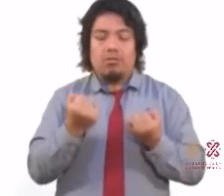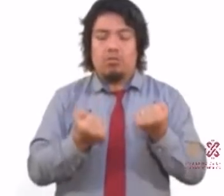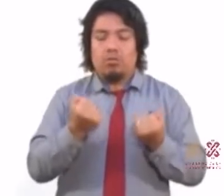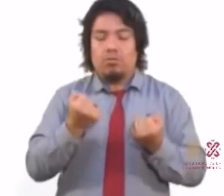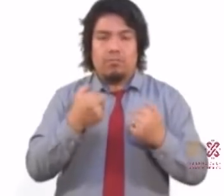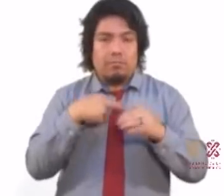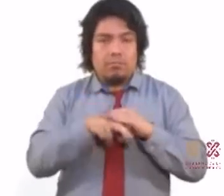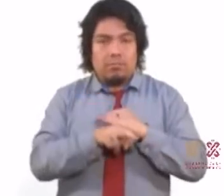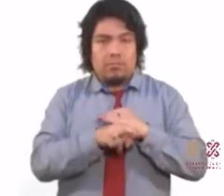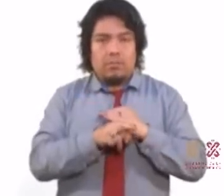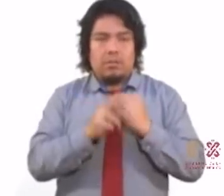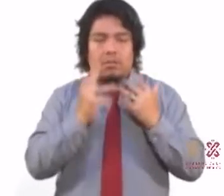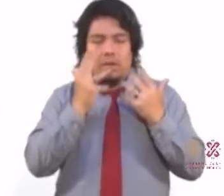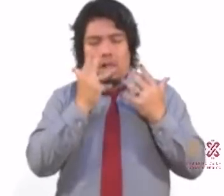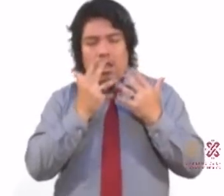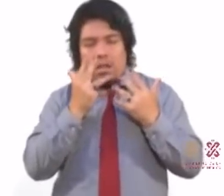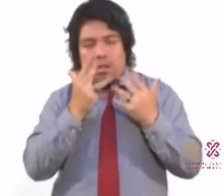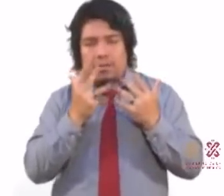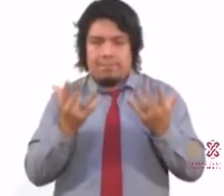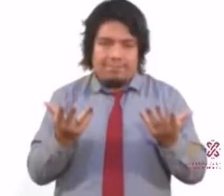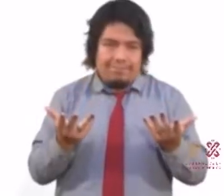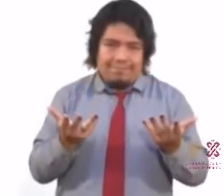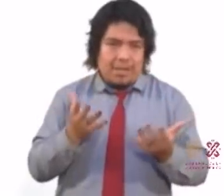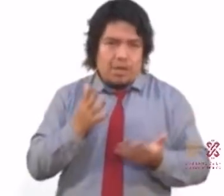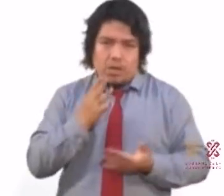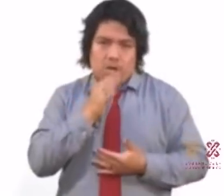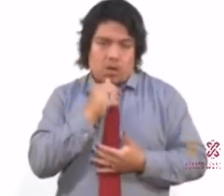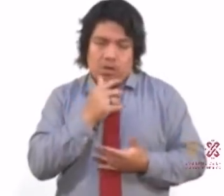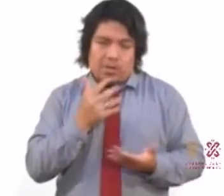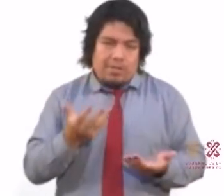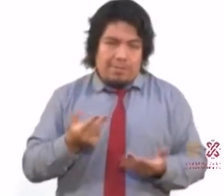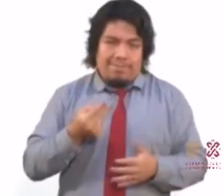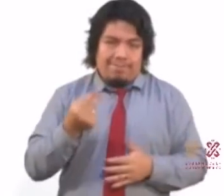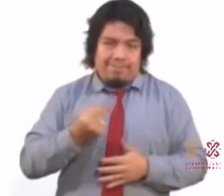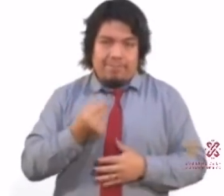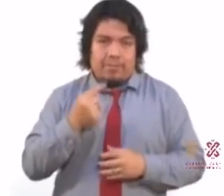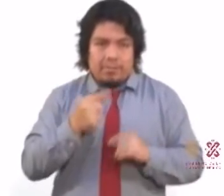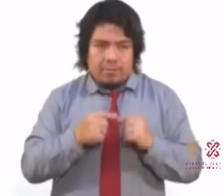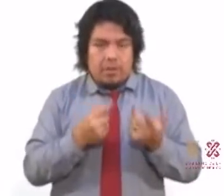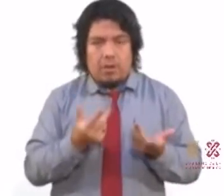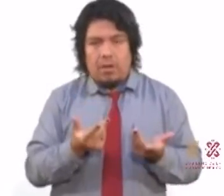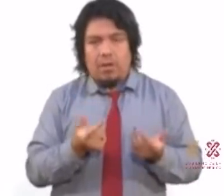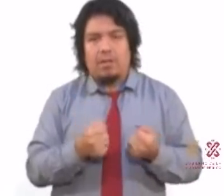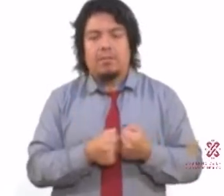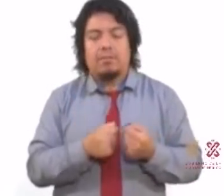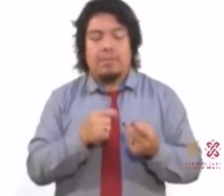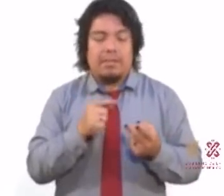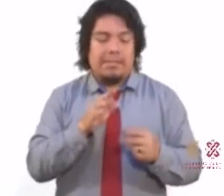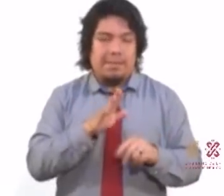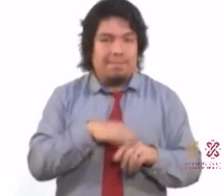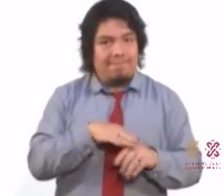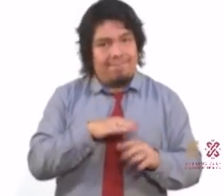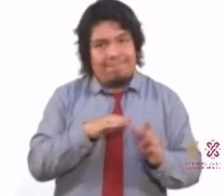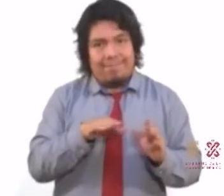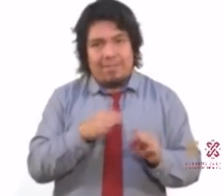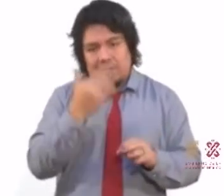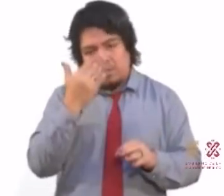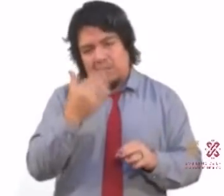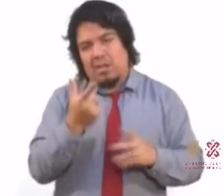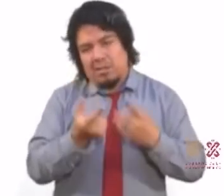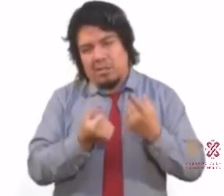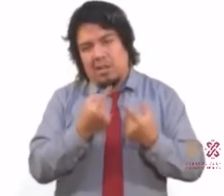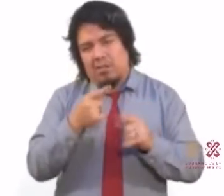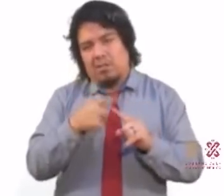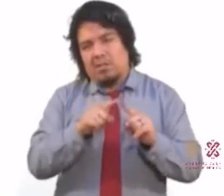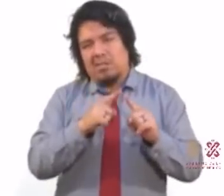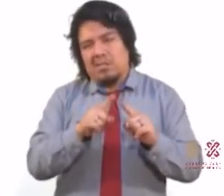del metro, pues evidentemente no venga alcoholizado y menos, o algunas otras